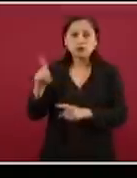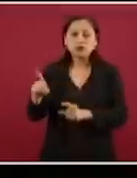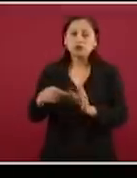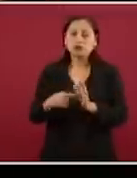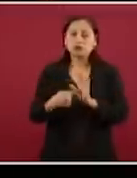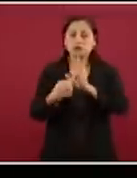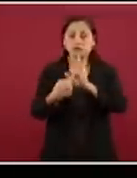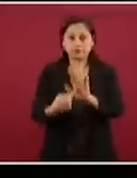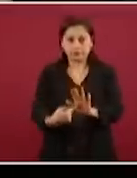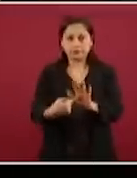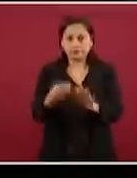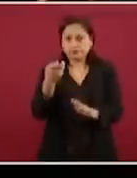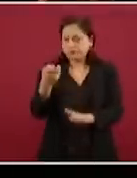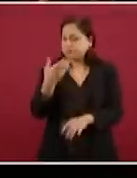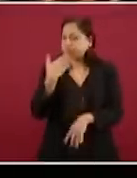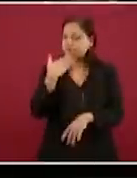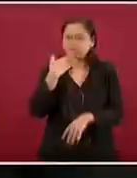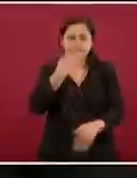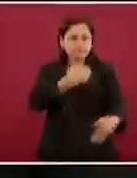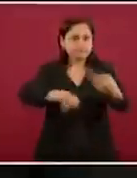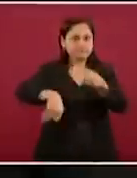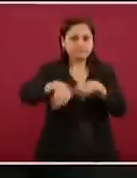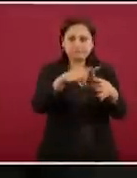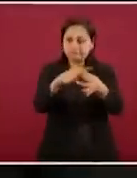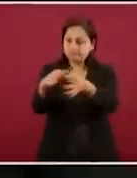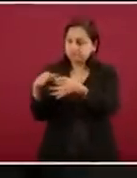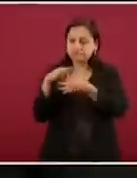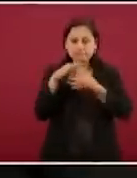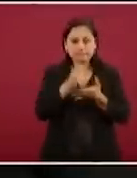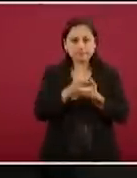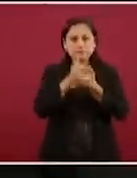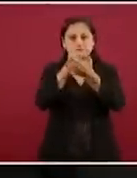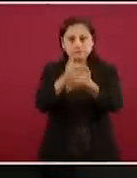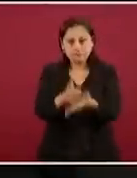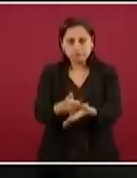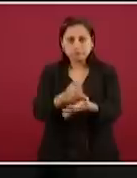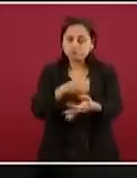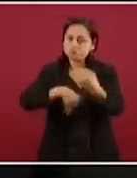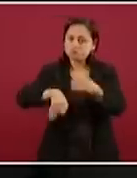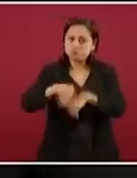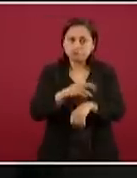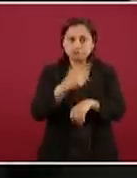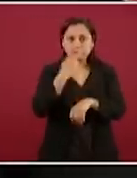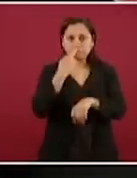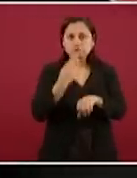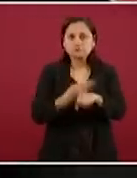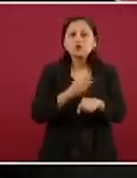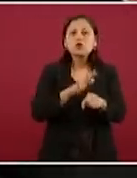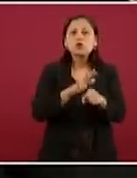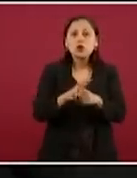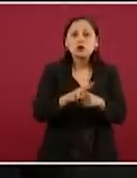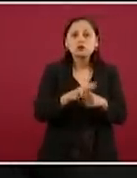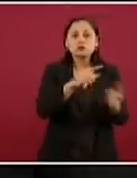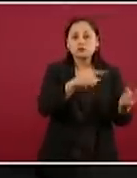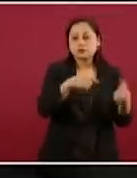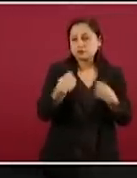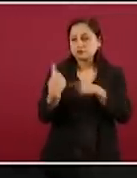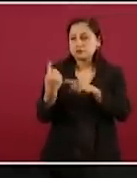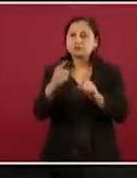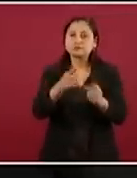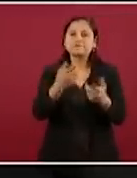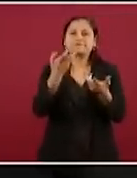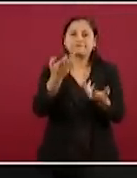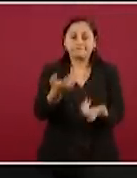todos ayudemos y que todos cumplamos con nuestra responsabilidad. Esa es una de las cosas buenas que tiene